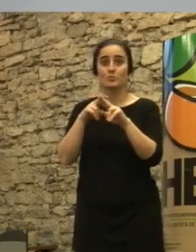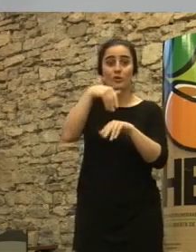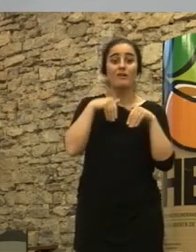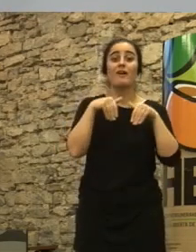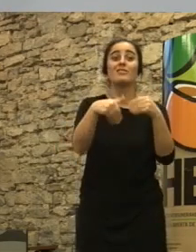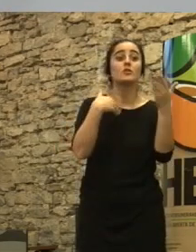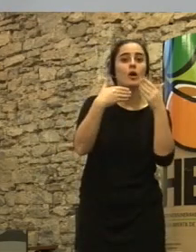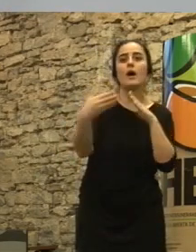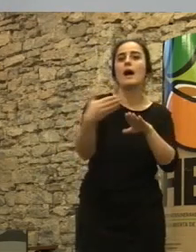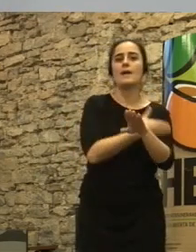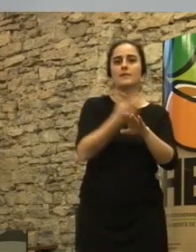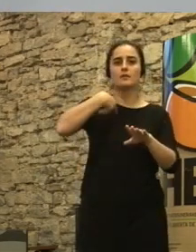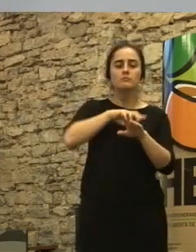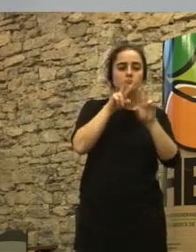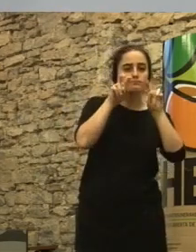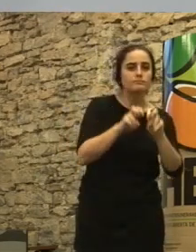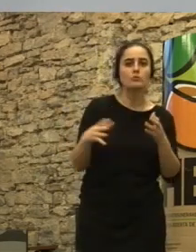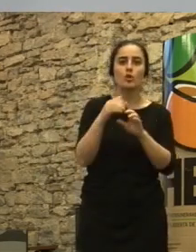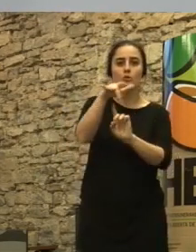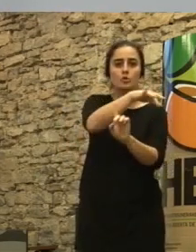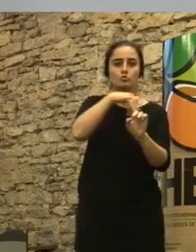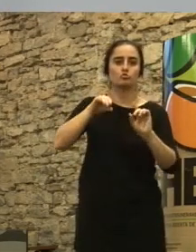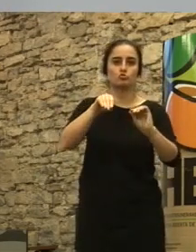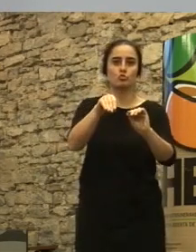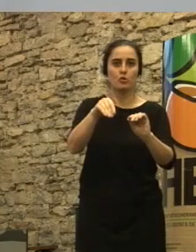a investigar todo lo que hay a su alrededor.